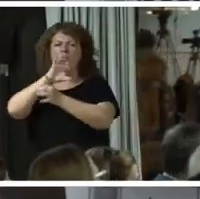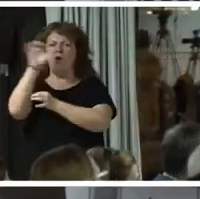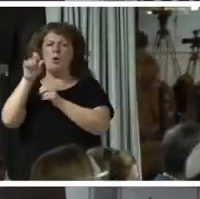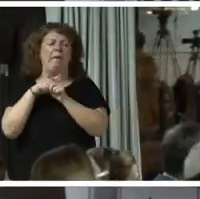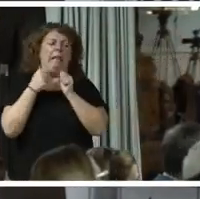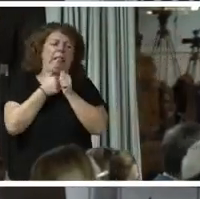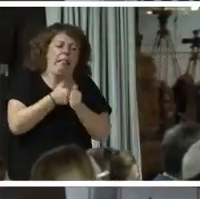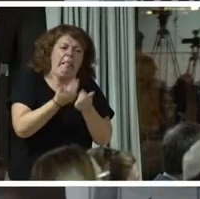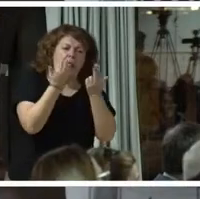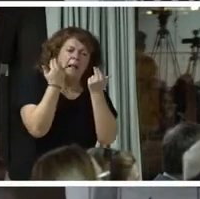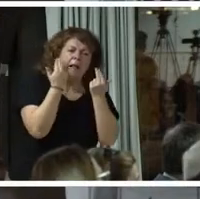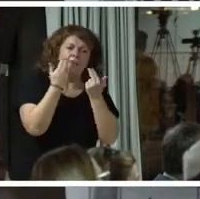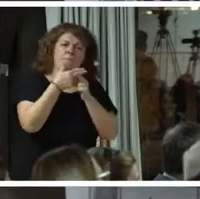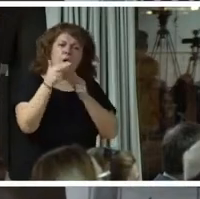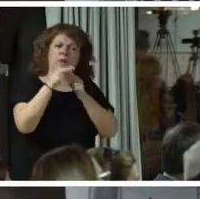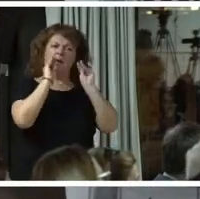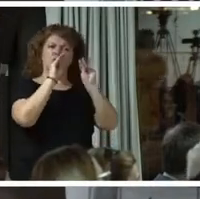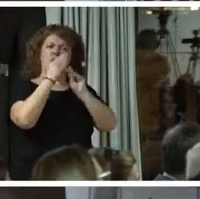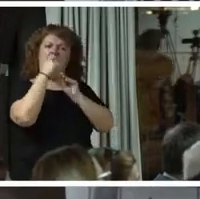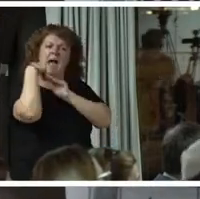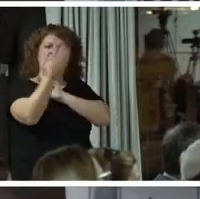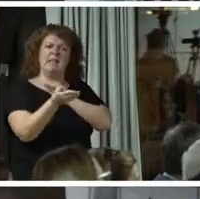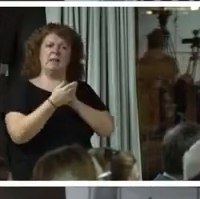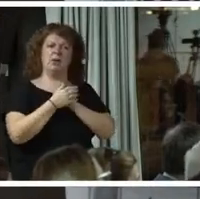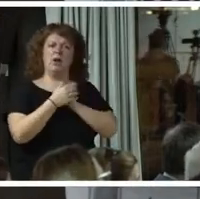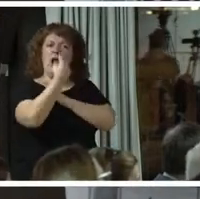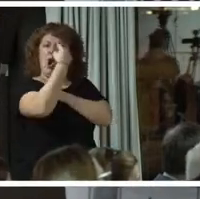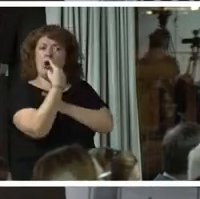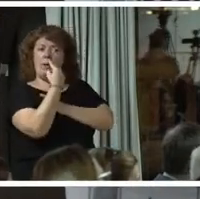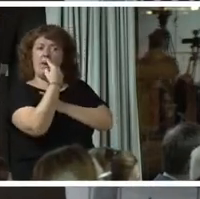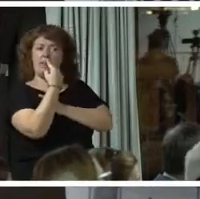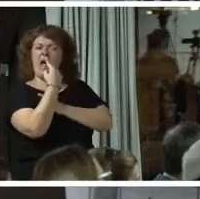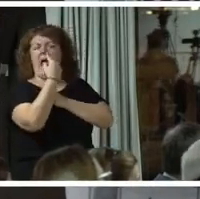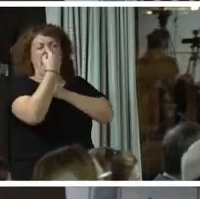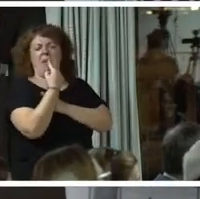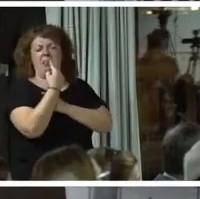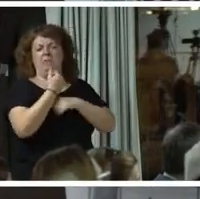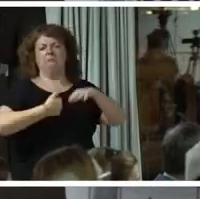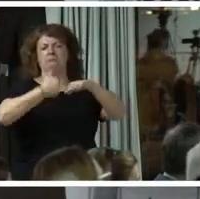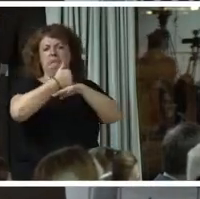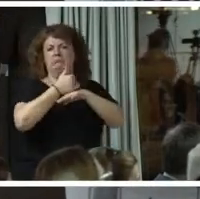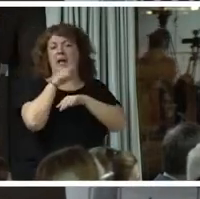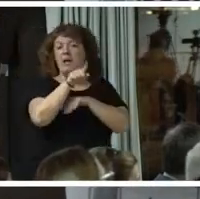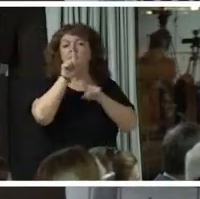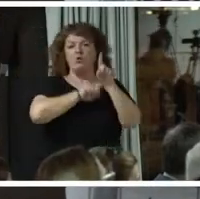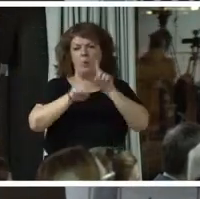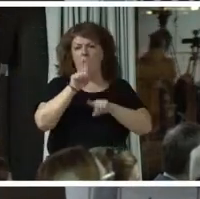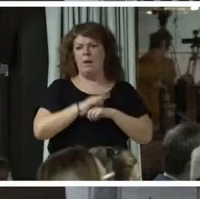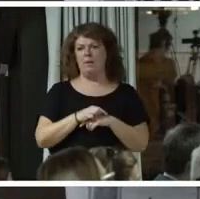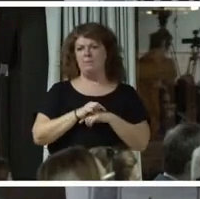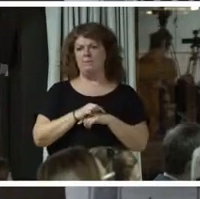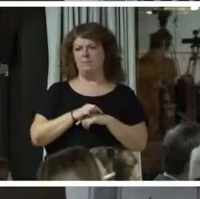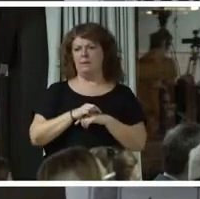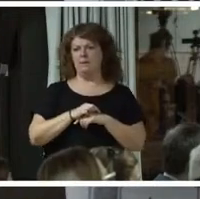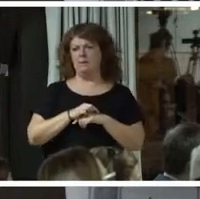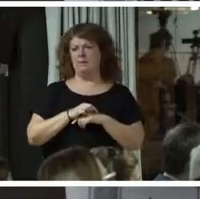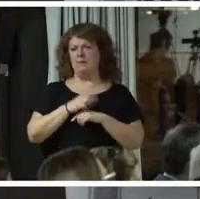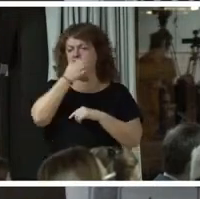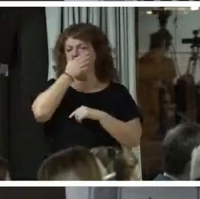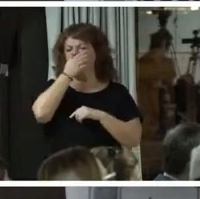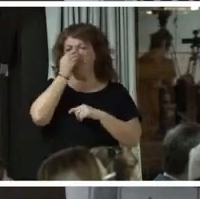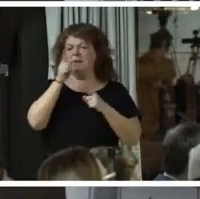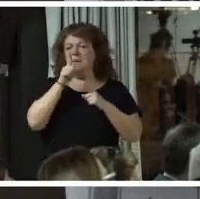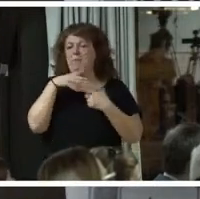seguidismo en su política exterior de lo que manda el que manda y eso es un problema de fondo para las